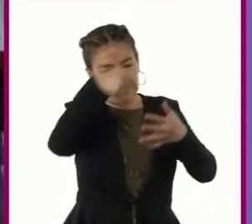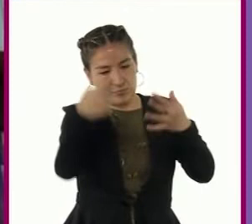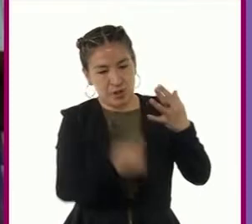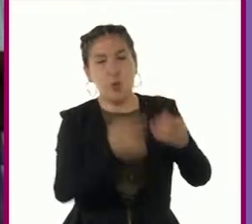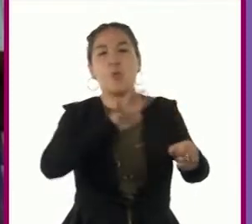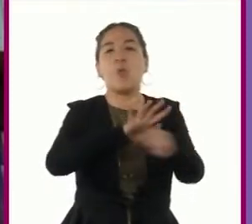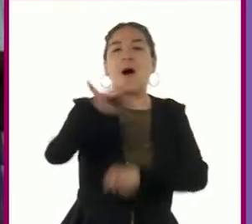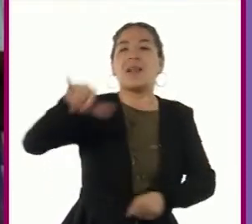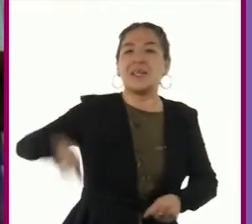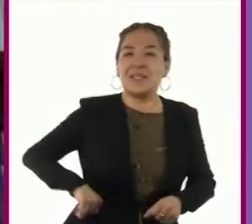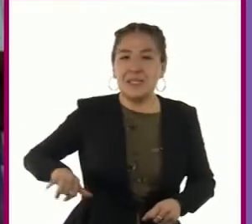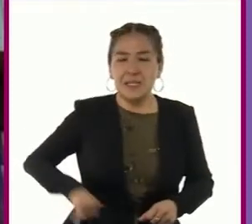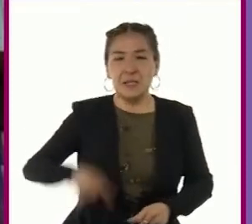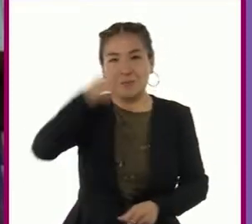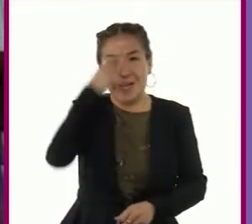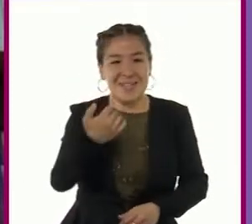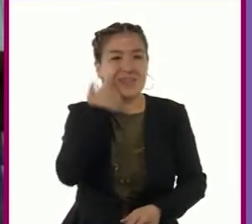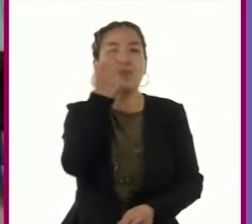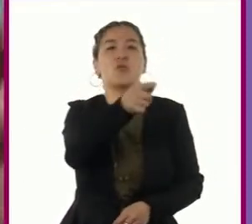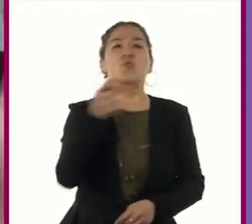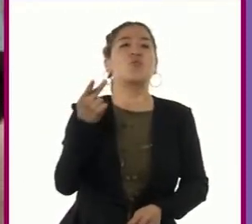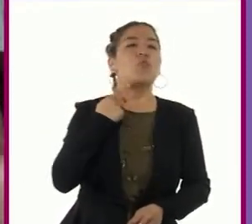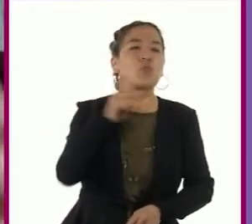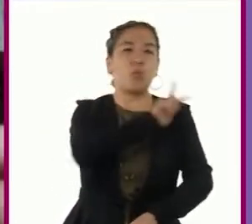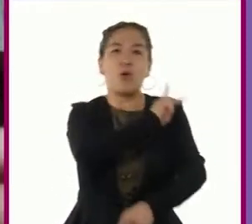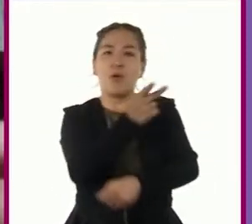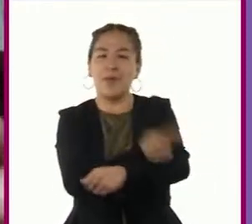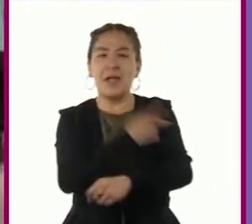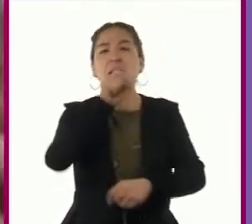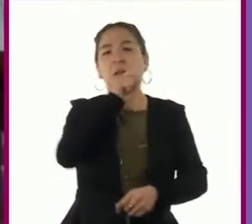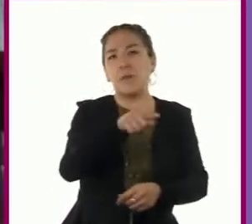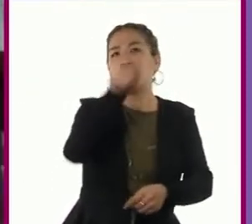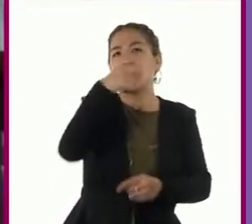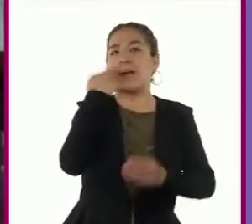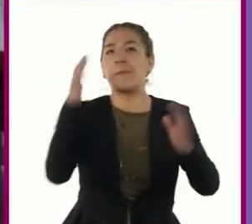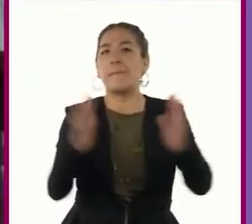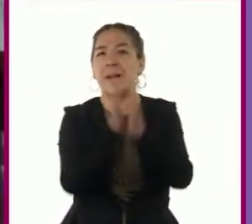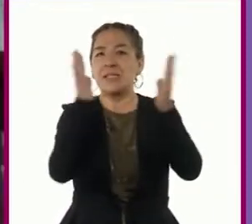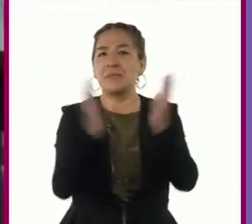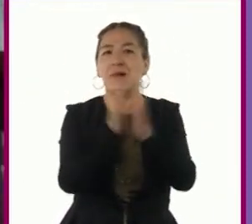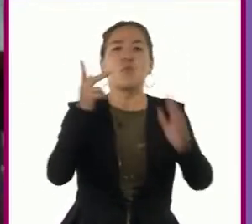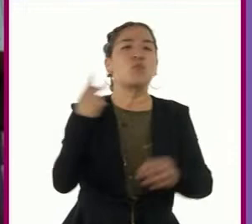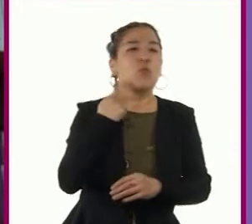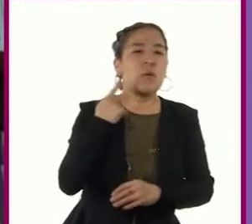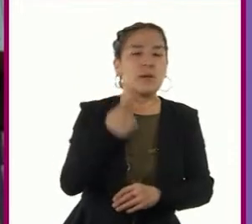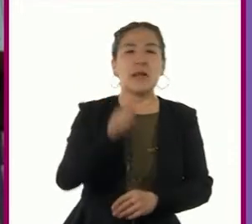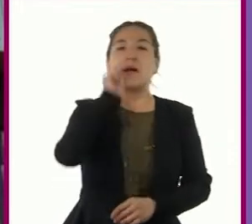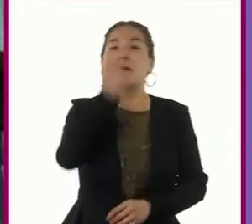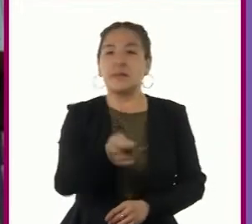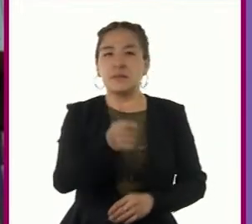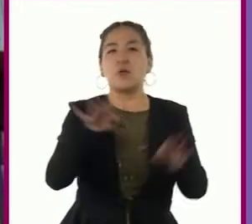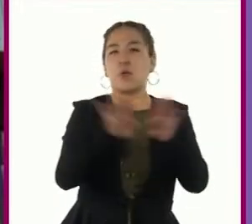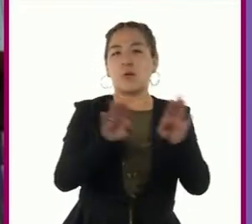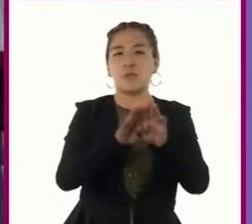a ejercer el poder político o a participar en él mediante su presentación reiterada en los